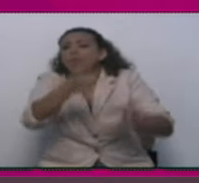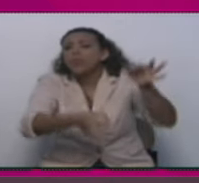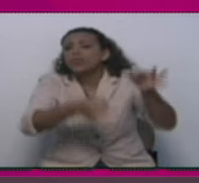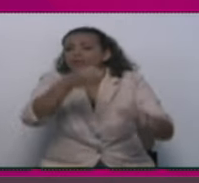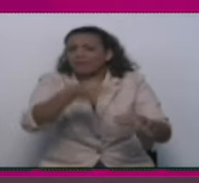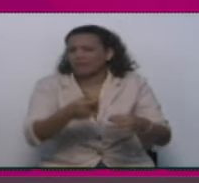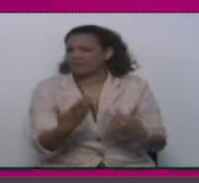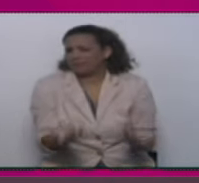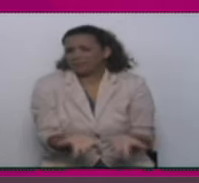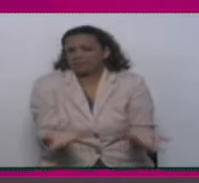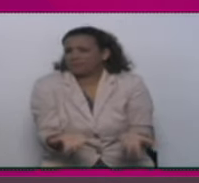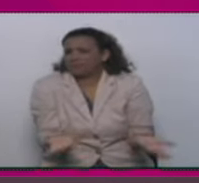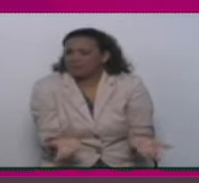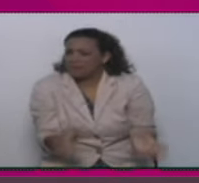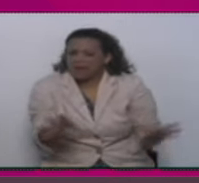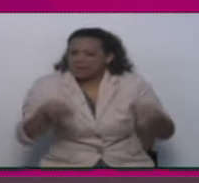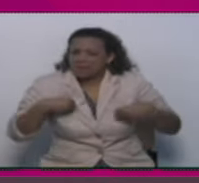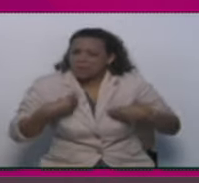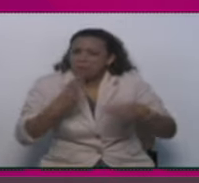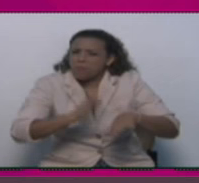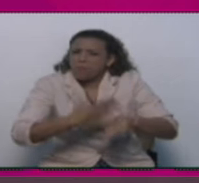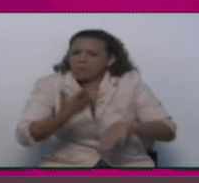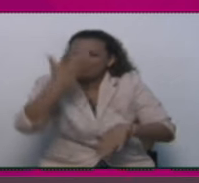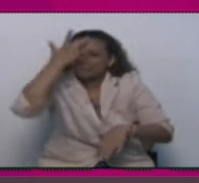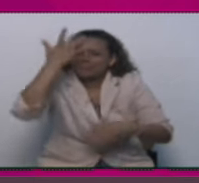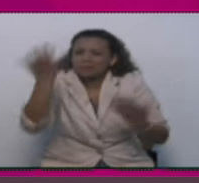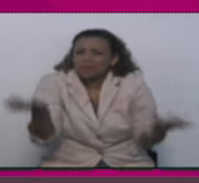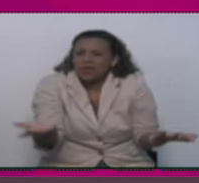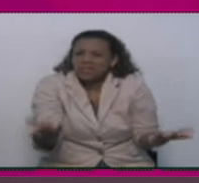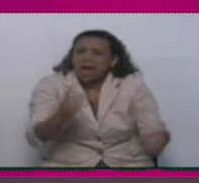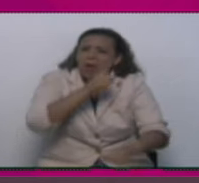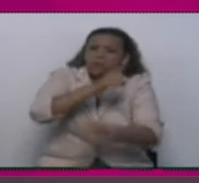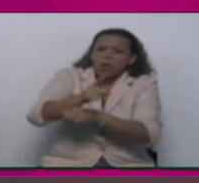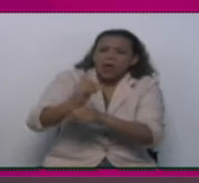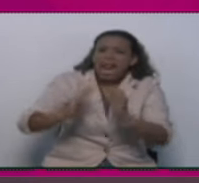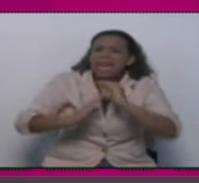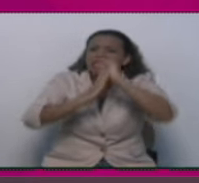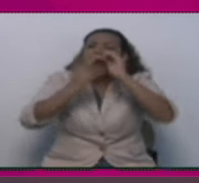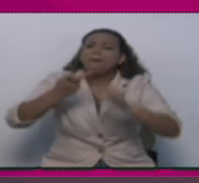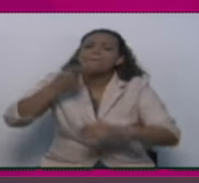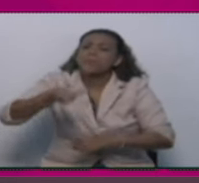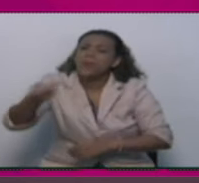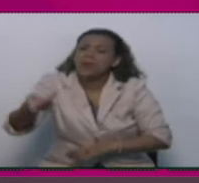inimaginable, inaceptable, de atacar a un líder político